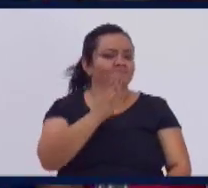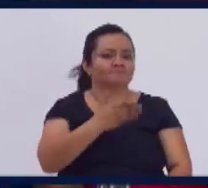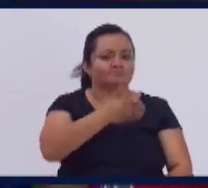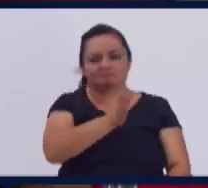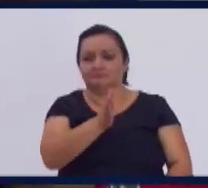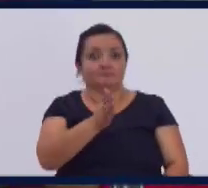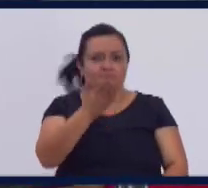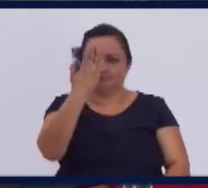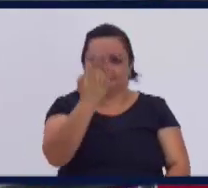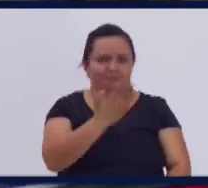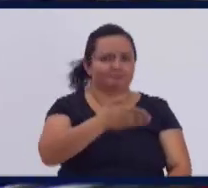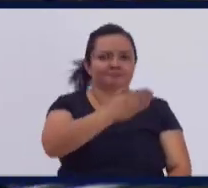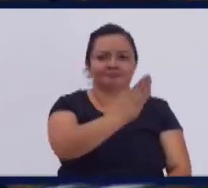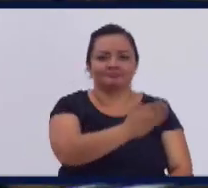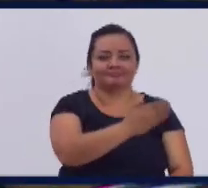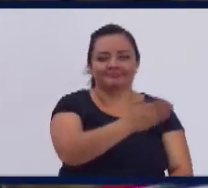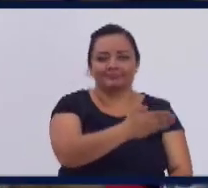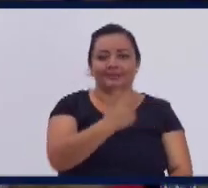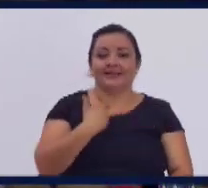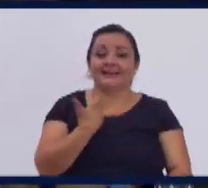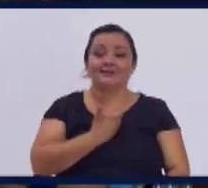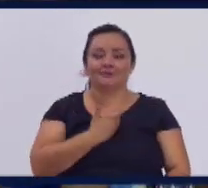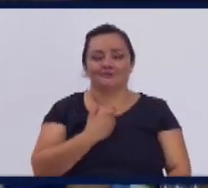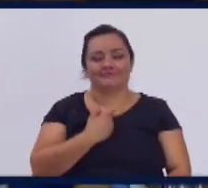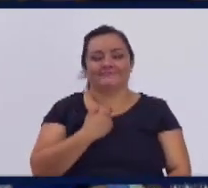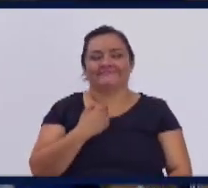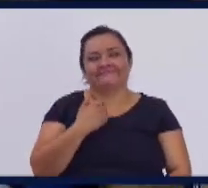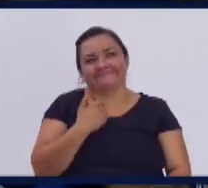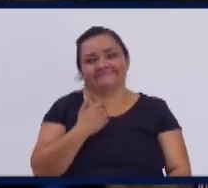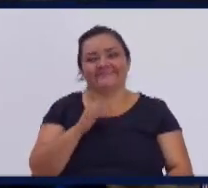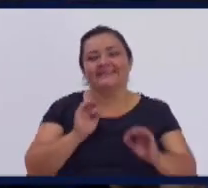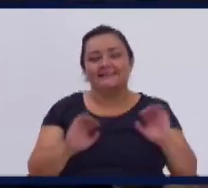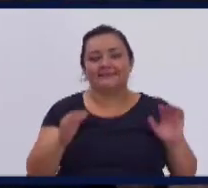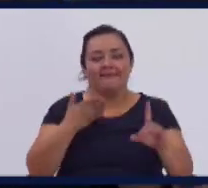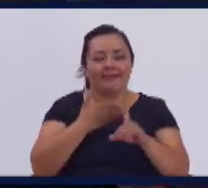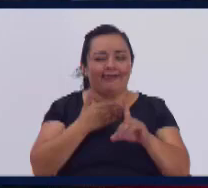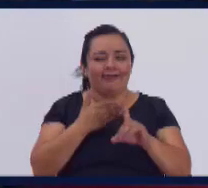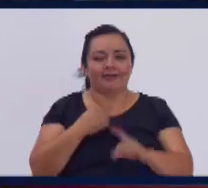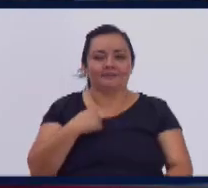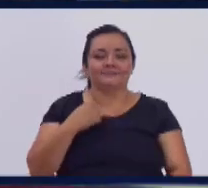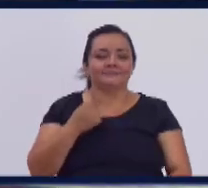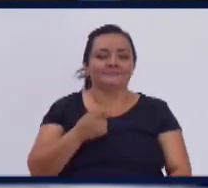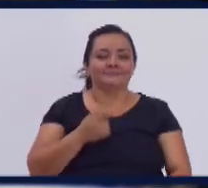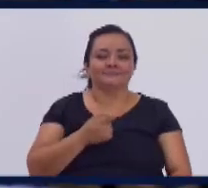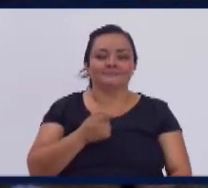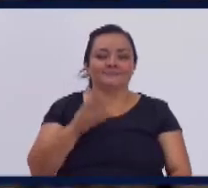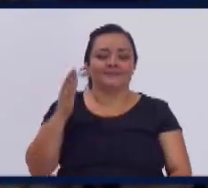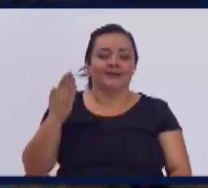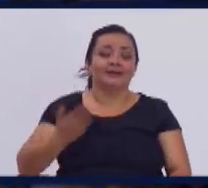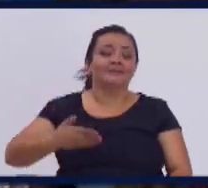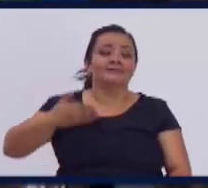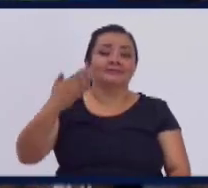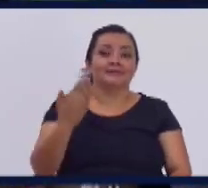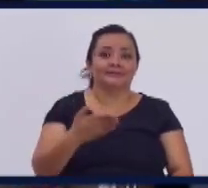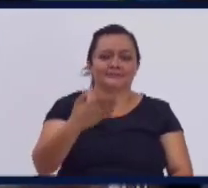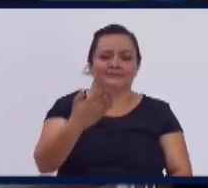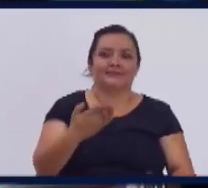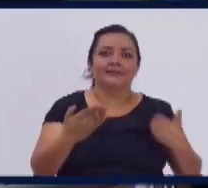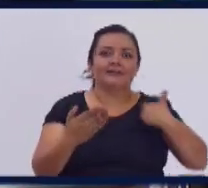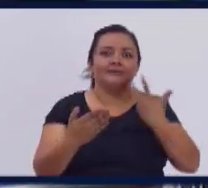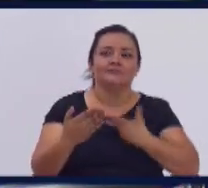desviaba. Y nosotros, por hacer una travesura, por hacer una maldad, le dimos al burro marihuana. No, tampoco le dimos al